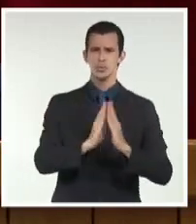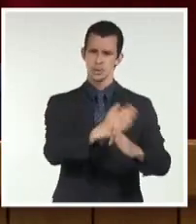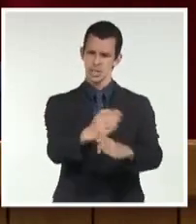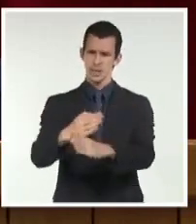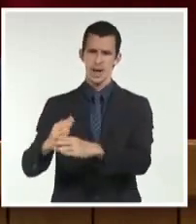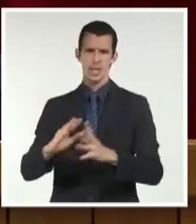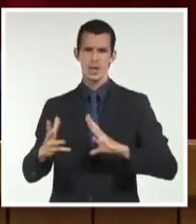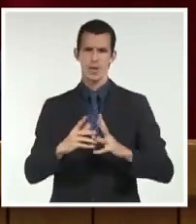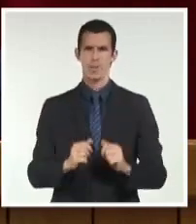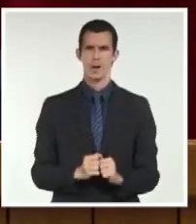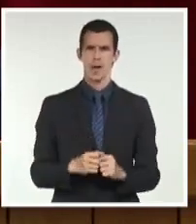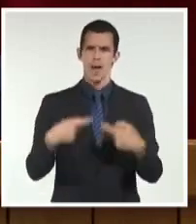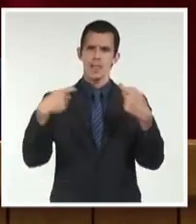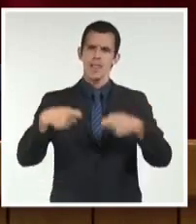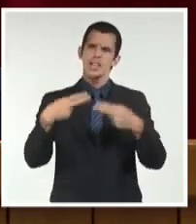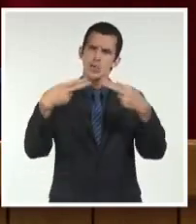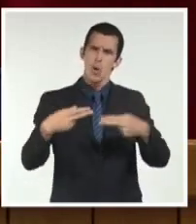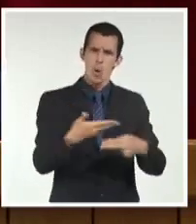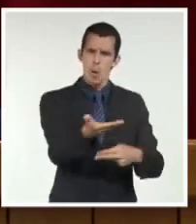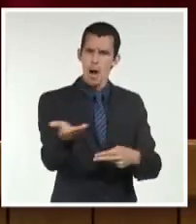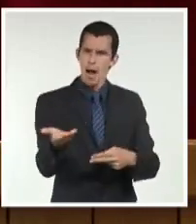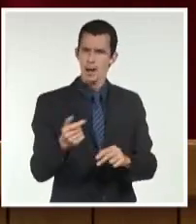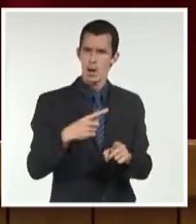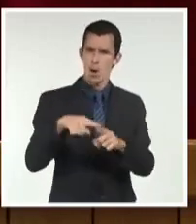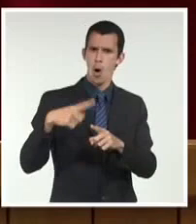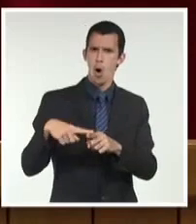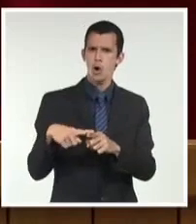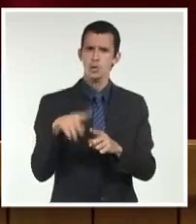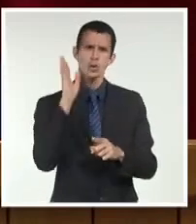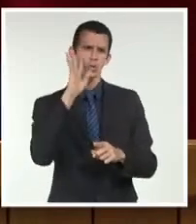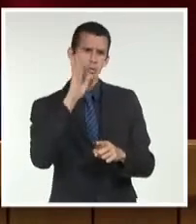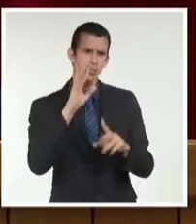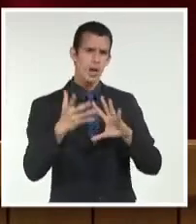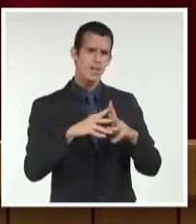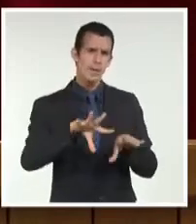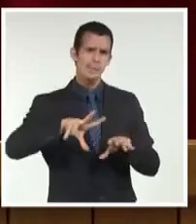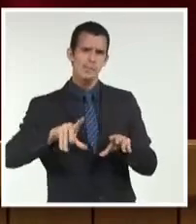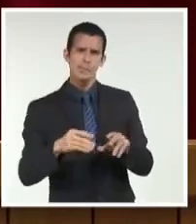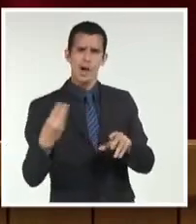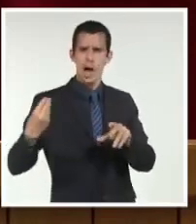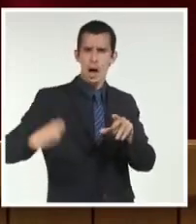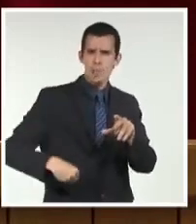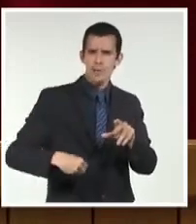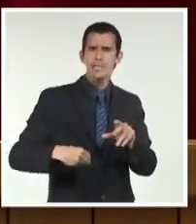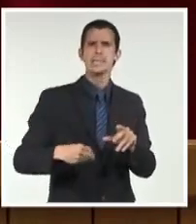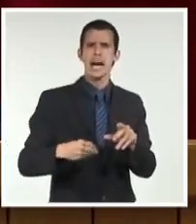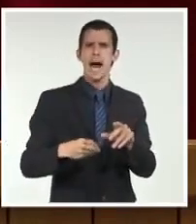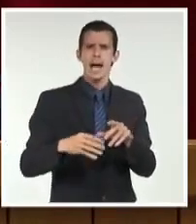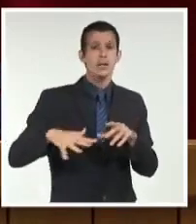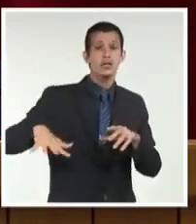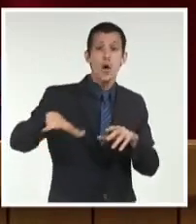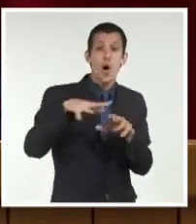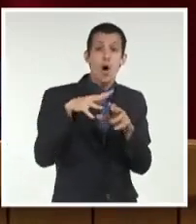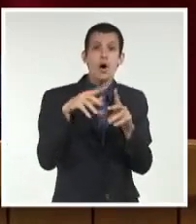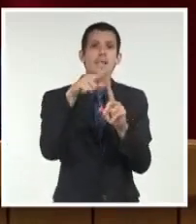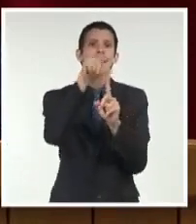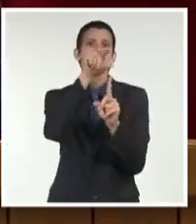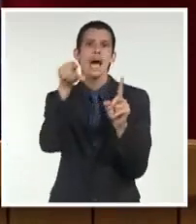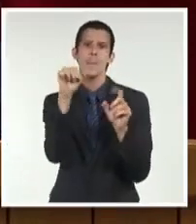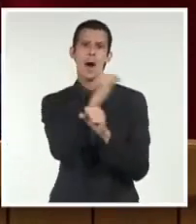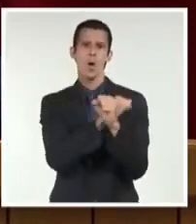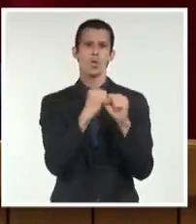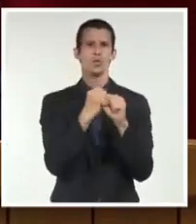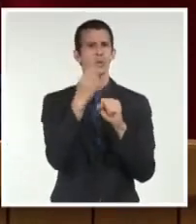humanos, la corrupción y muchos otros para arrancar concesiones a países soberanos o castigarlos cuando van en